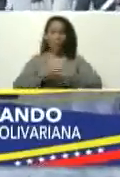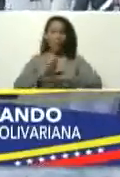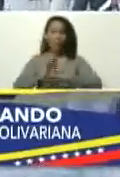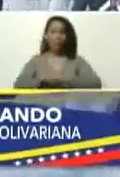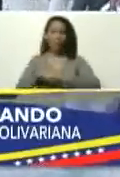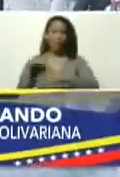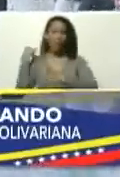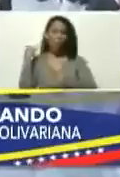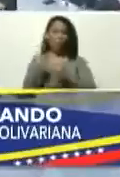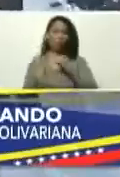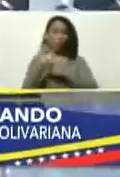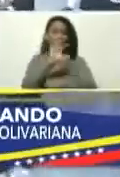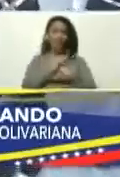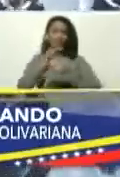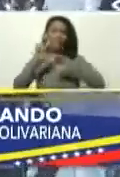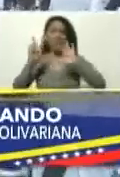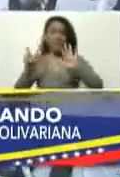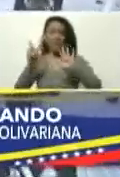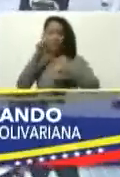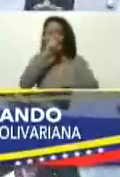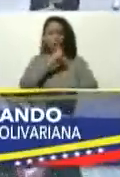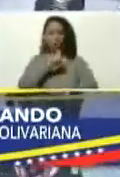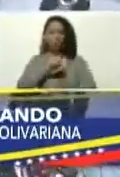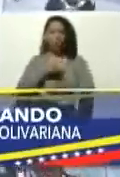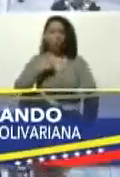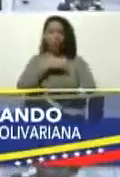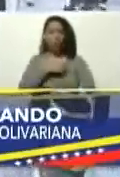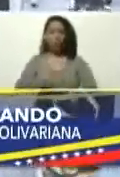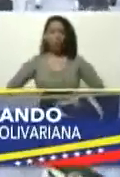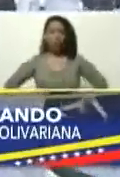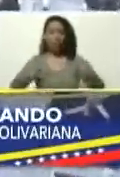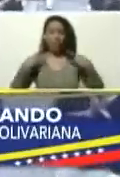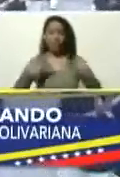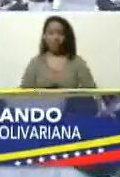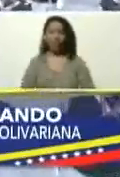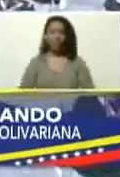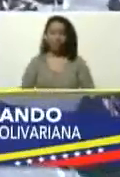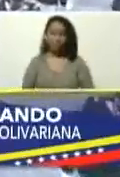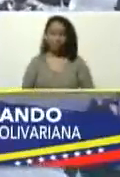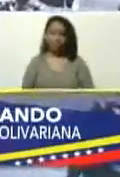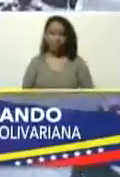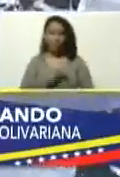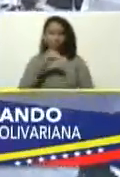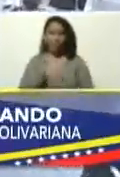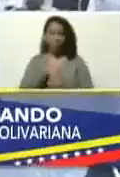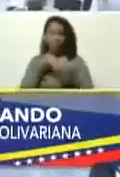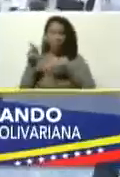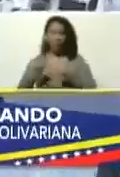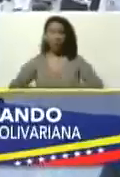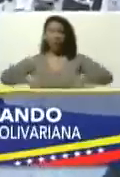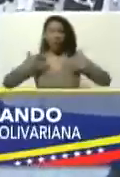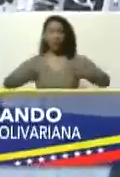los últimos 37 años de nuestra vida. Dentro de esa emoción